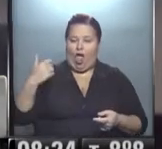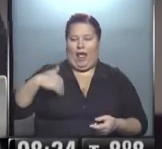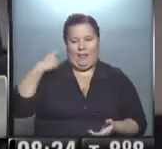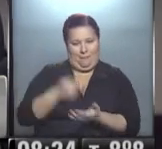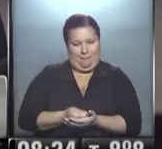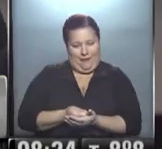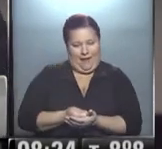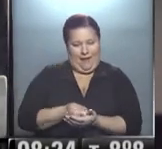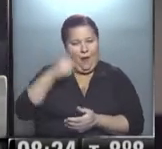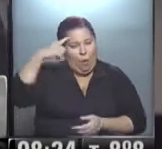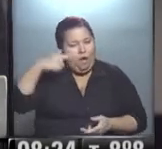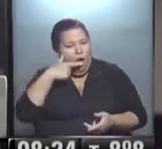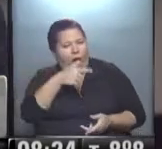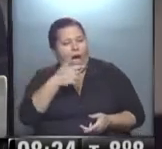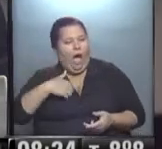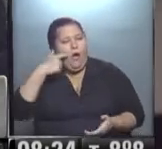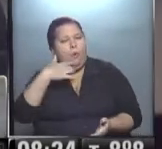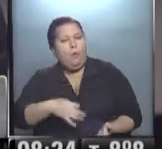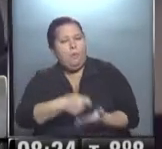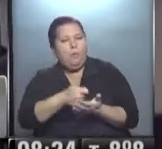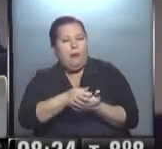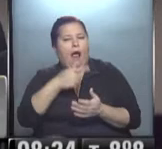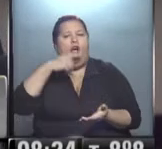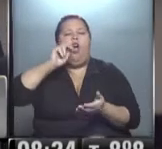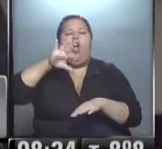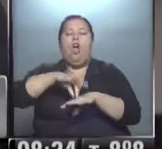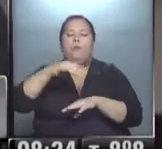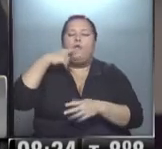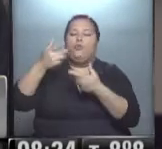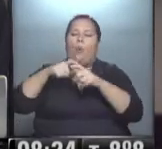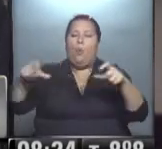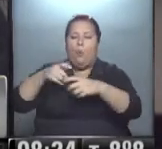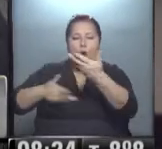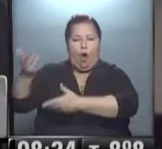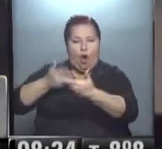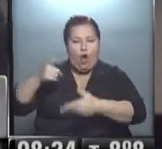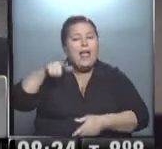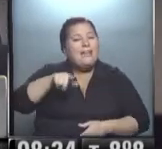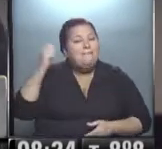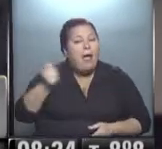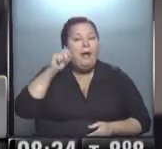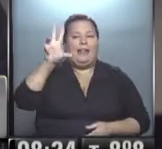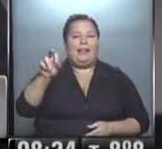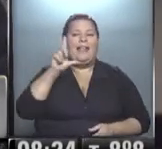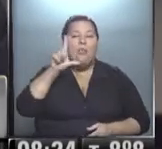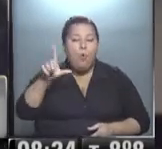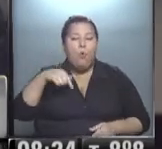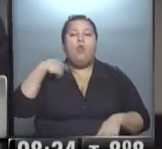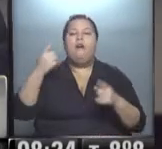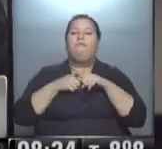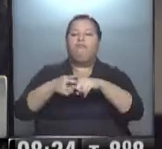juez de que argentina cumplió esa parte del compromiso con los bonistas esto es base importante cuando el 30 de julio estemos discutiendo